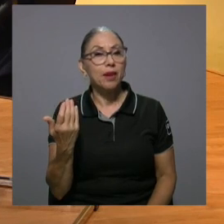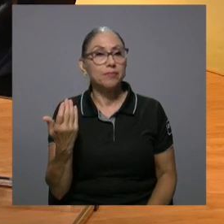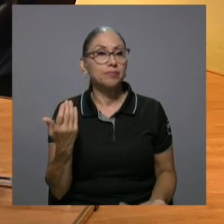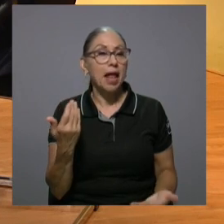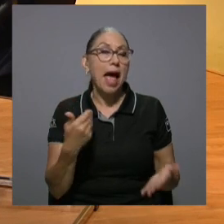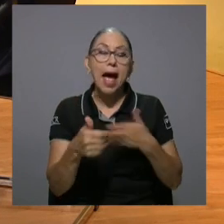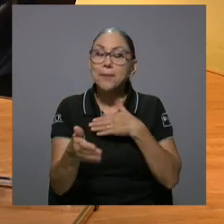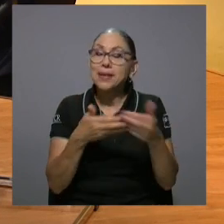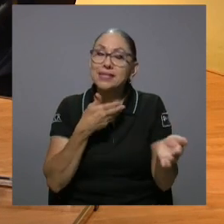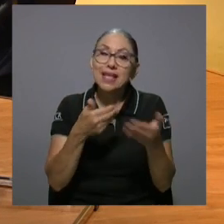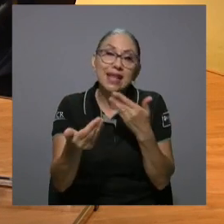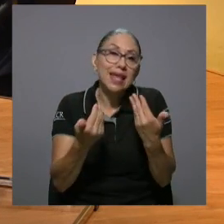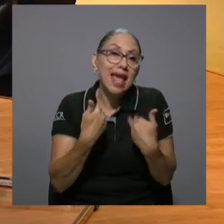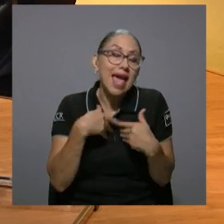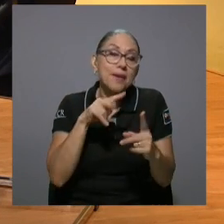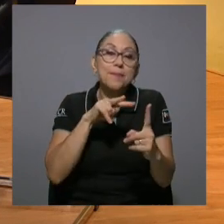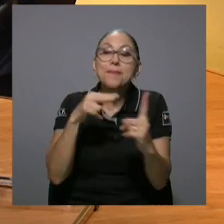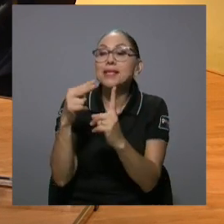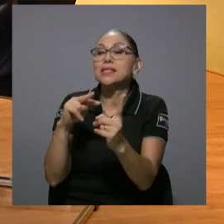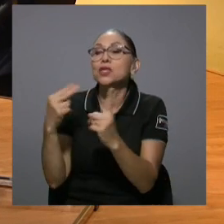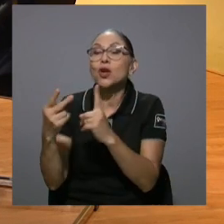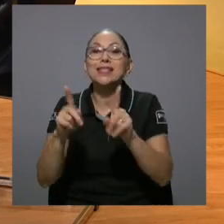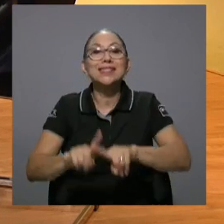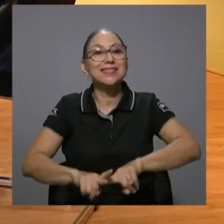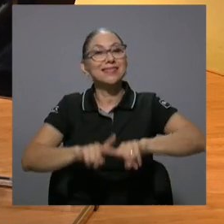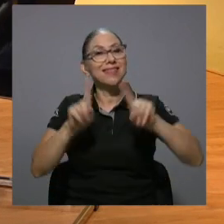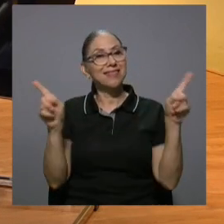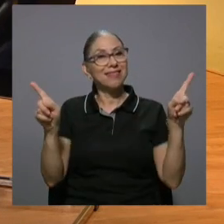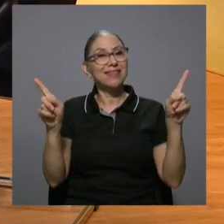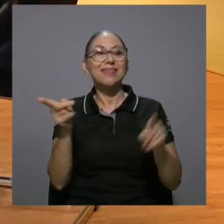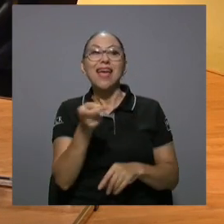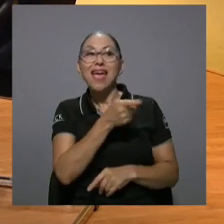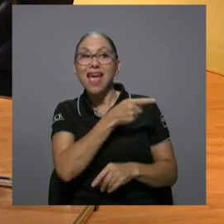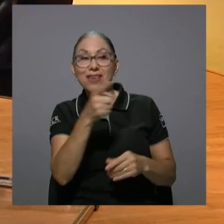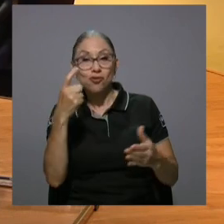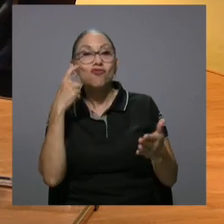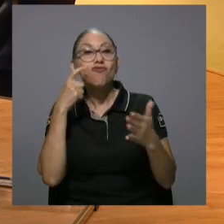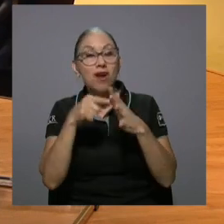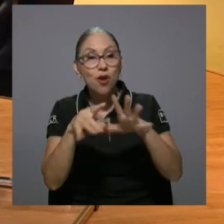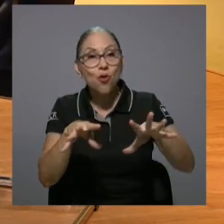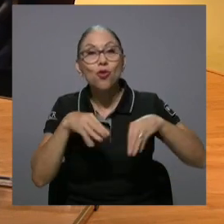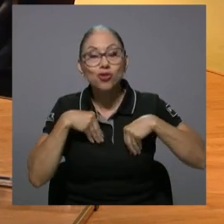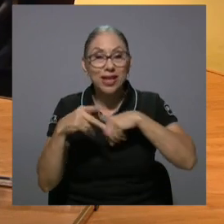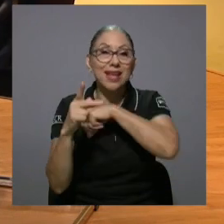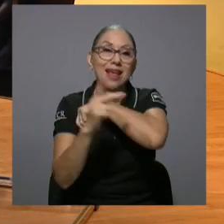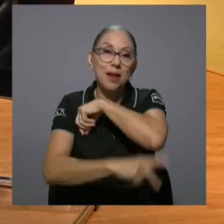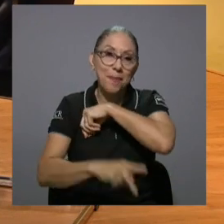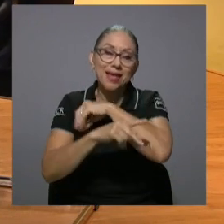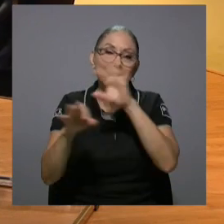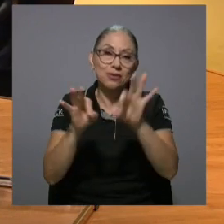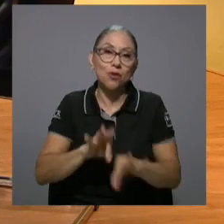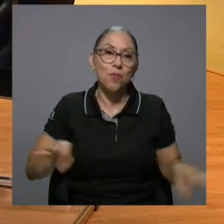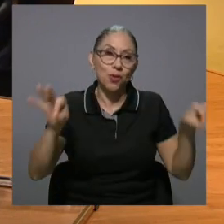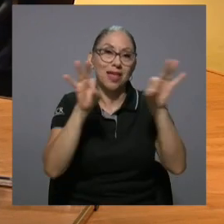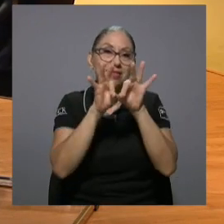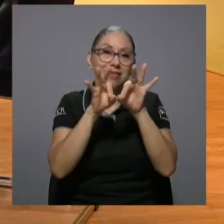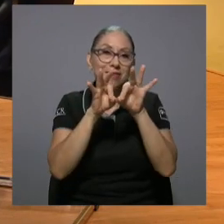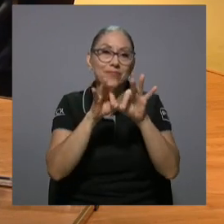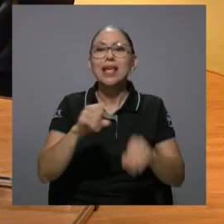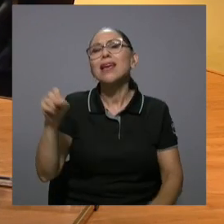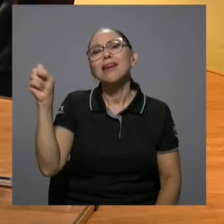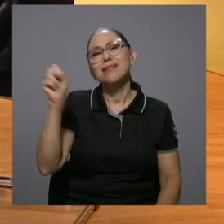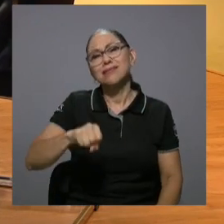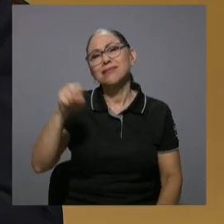pese a visiones distintas, reconocen que el país es lo importante. Es que hay una gran